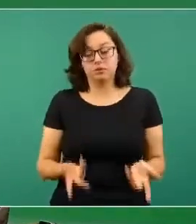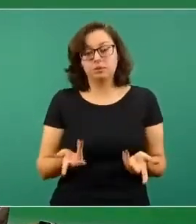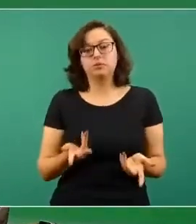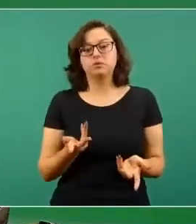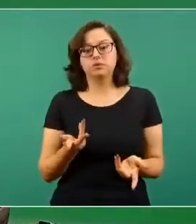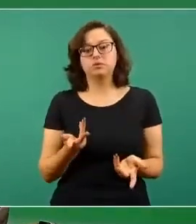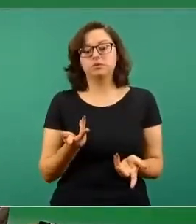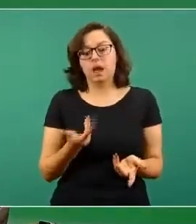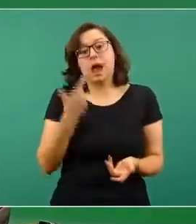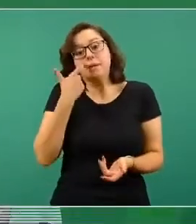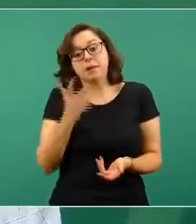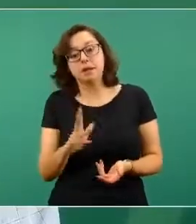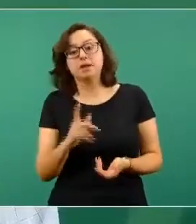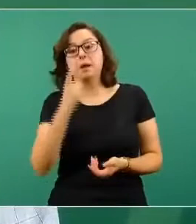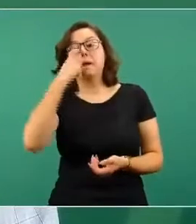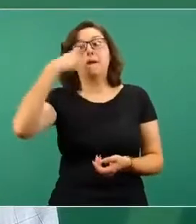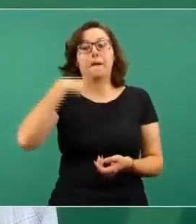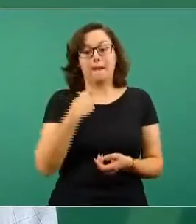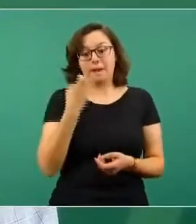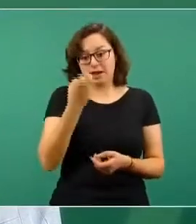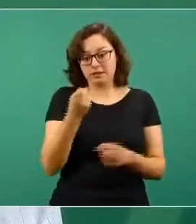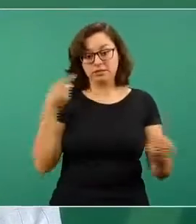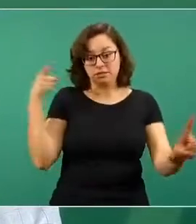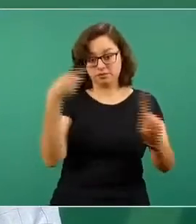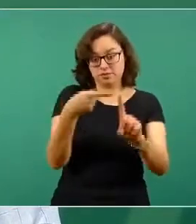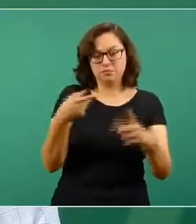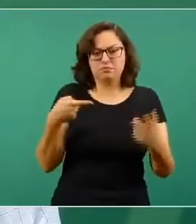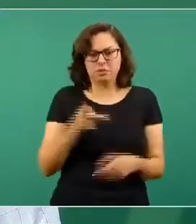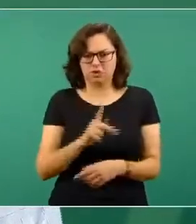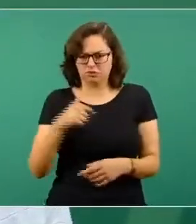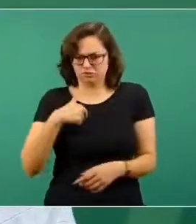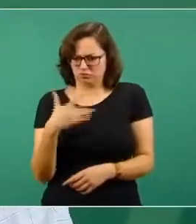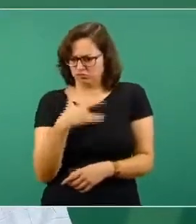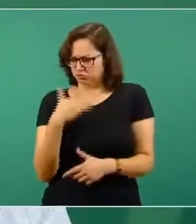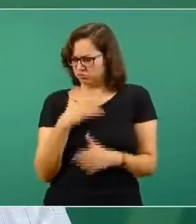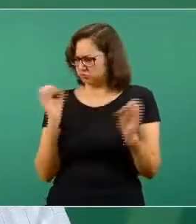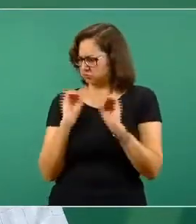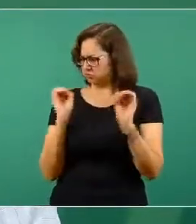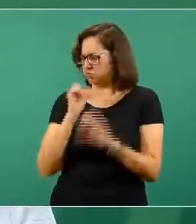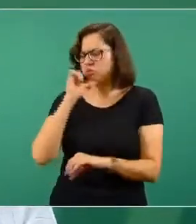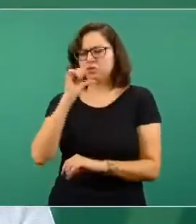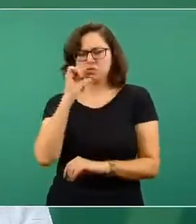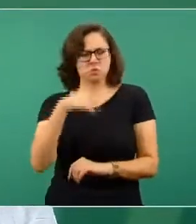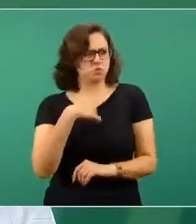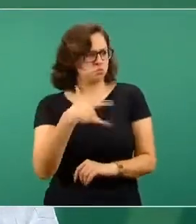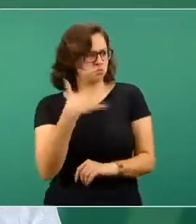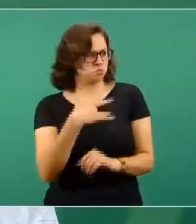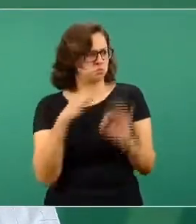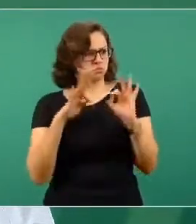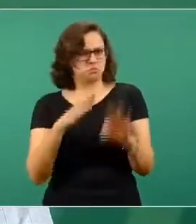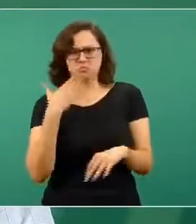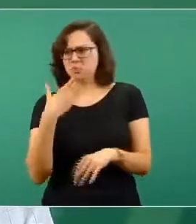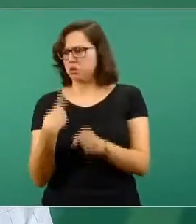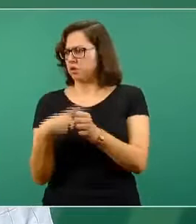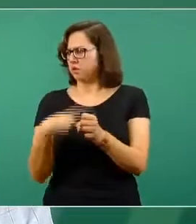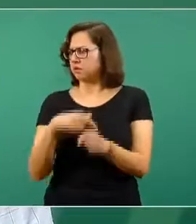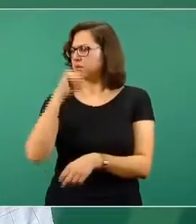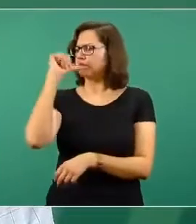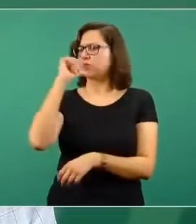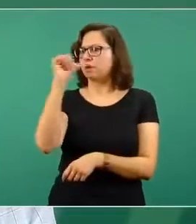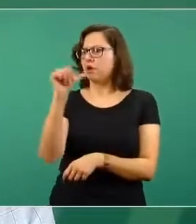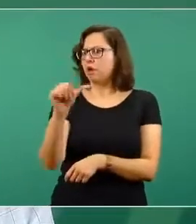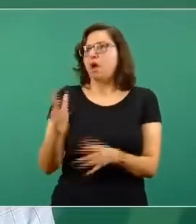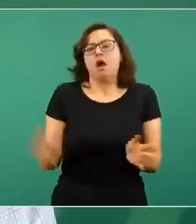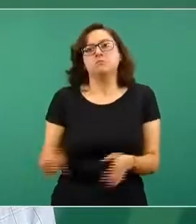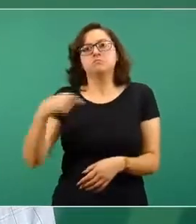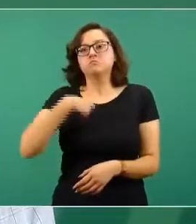tengo es COVID-19. Ese es el objetivo de la prueba. Pero si yo me encuentro asintomático, entonces realmente no hay una razón,